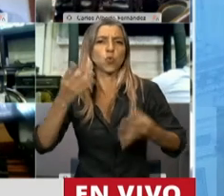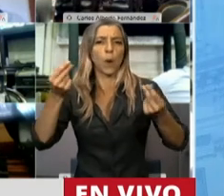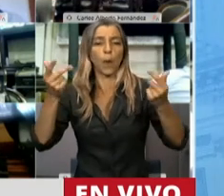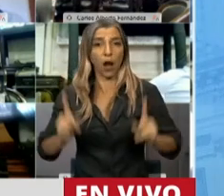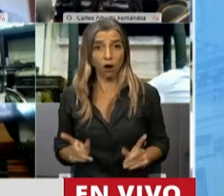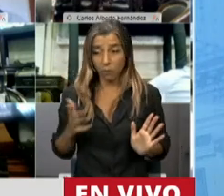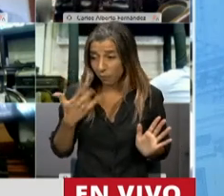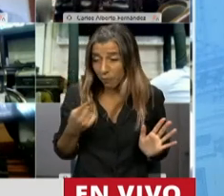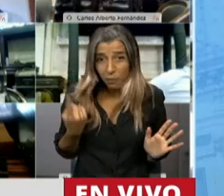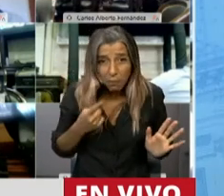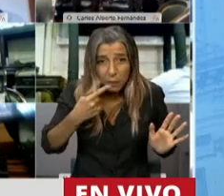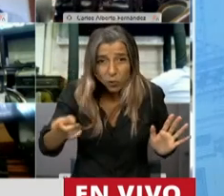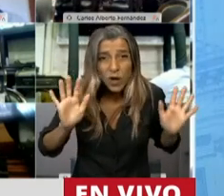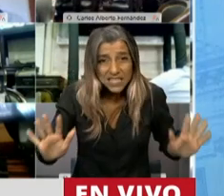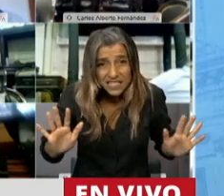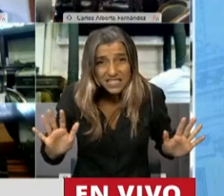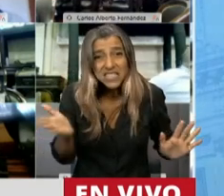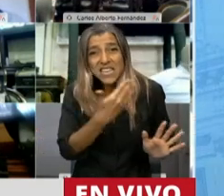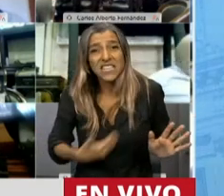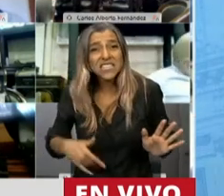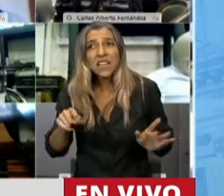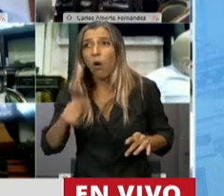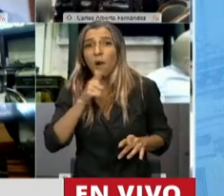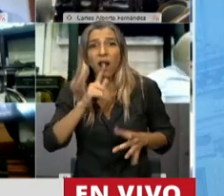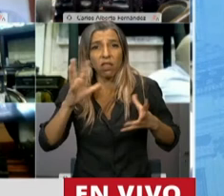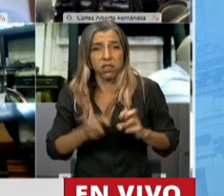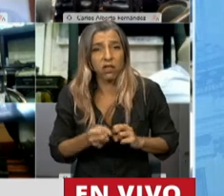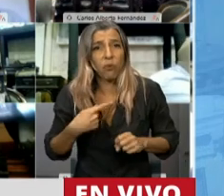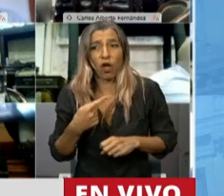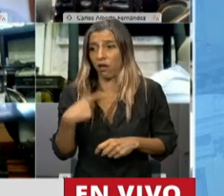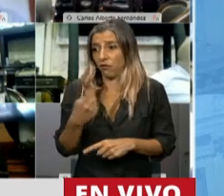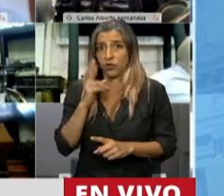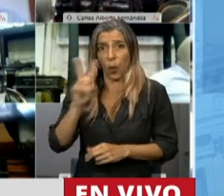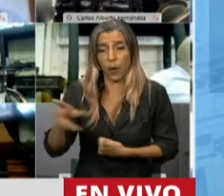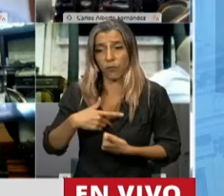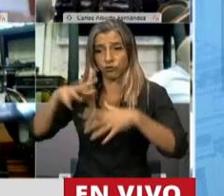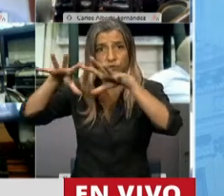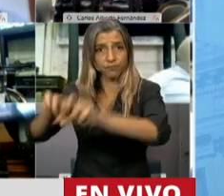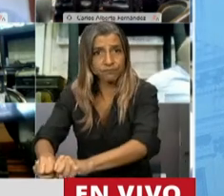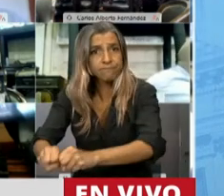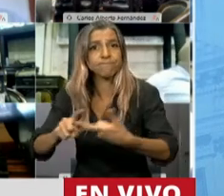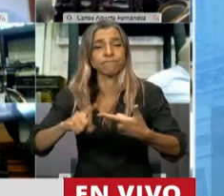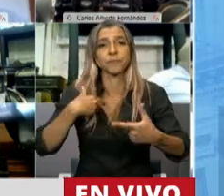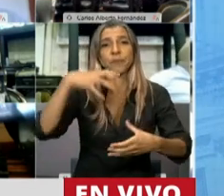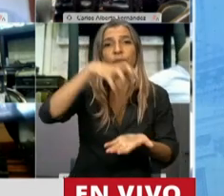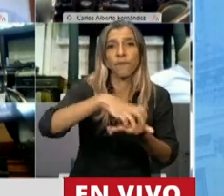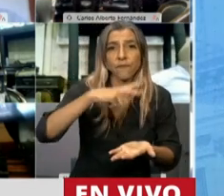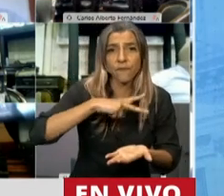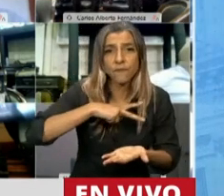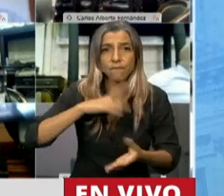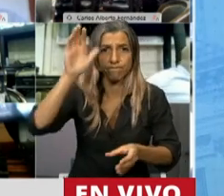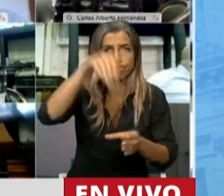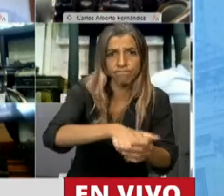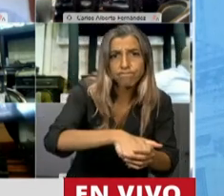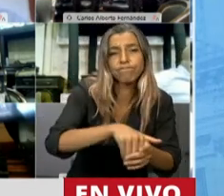Estado? ¿Hasta dónde vamos a asfixiar con usurpaciones, intervención de empresas privadas, asfixiar